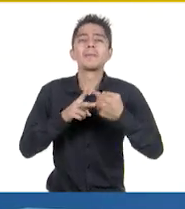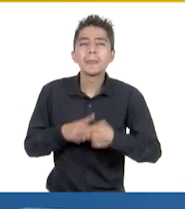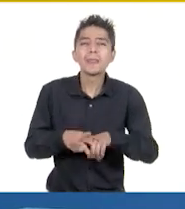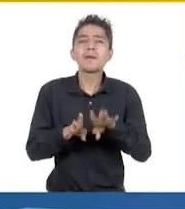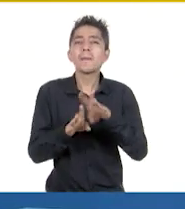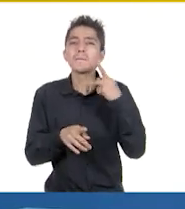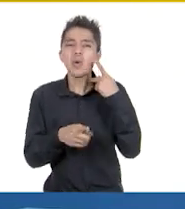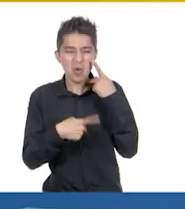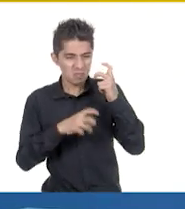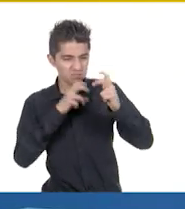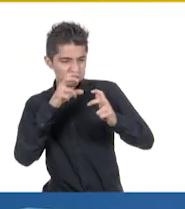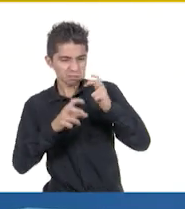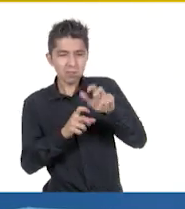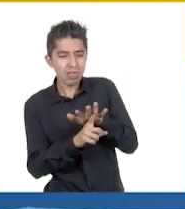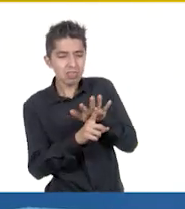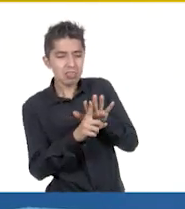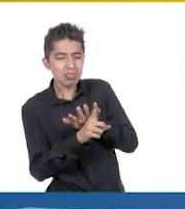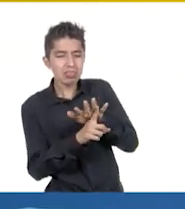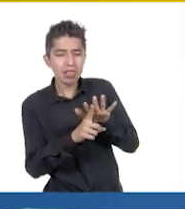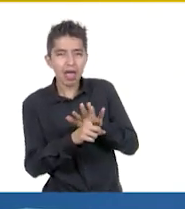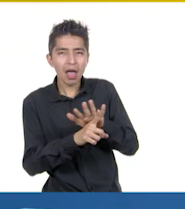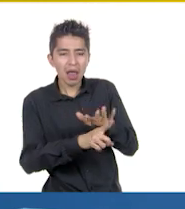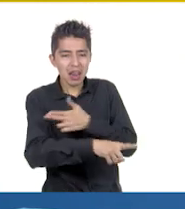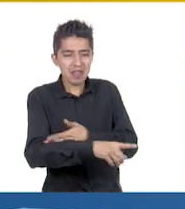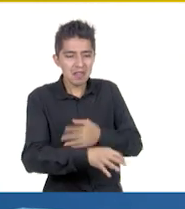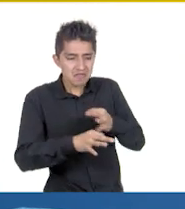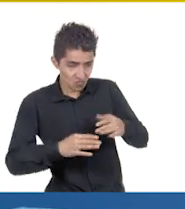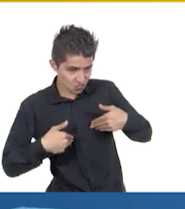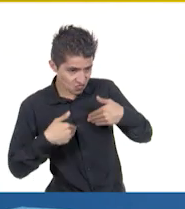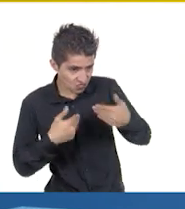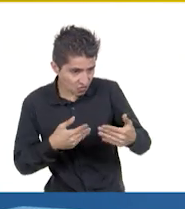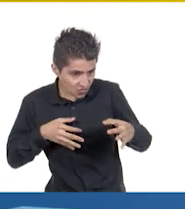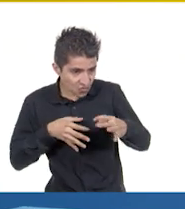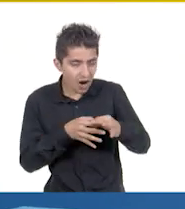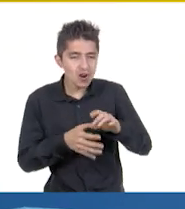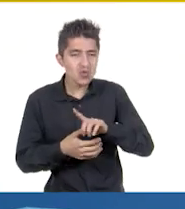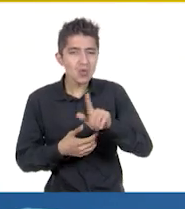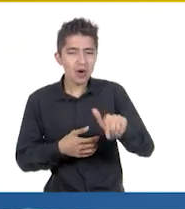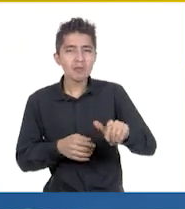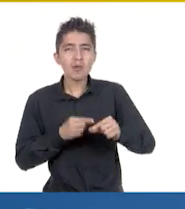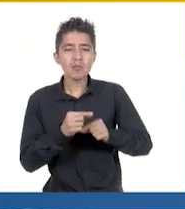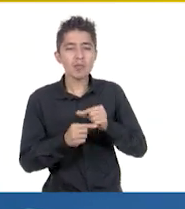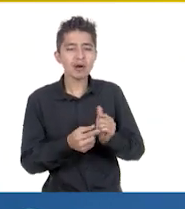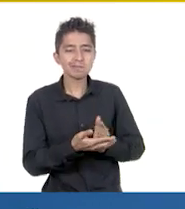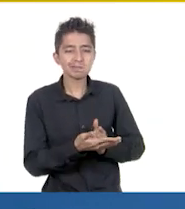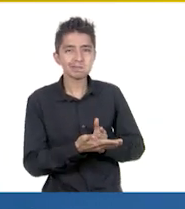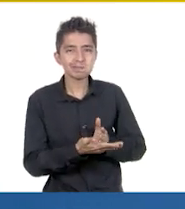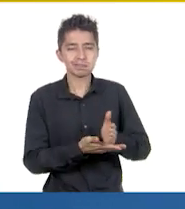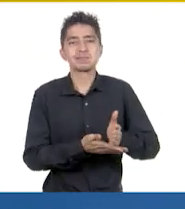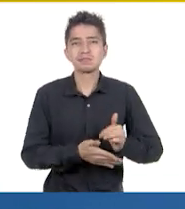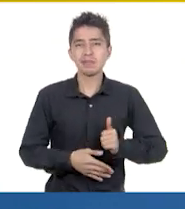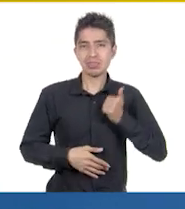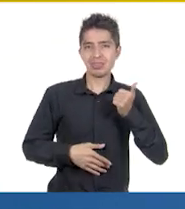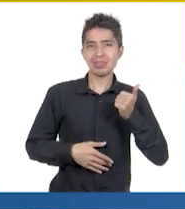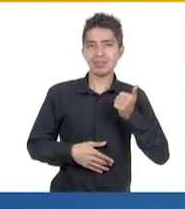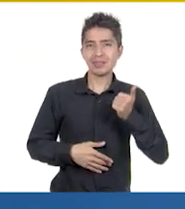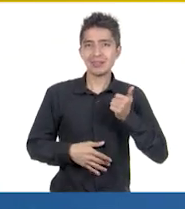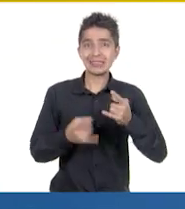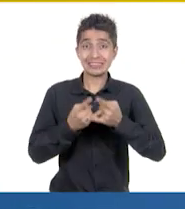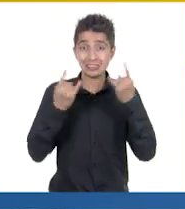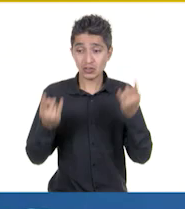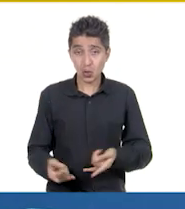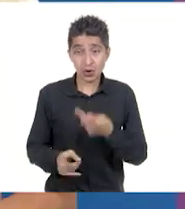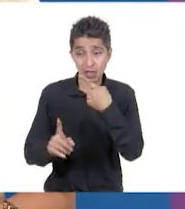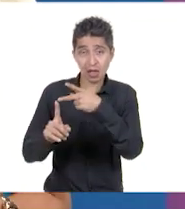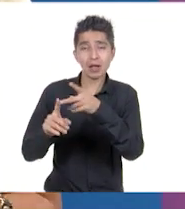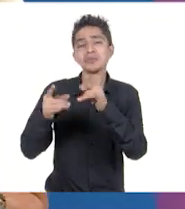rivales políticos, ganándose su lealtad e imponiéndose por la fuerza, desde luego. Su historia es muy interesante. Y justo que habla